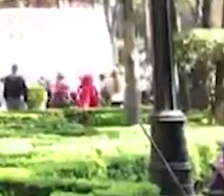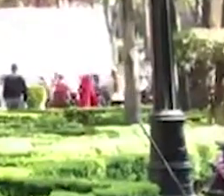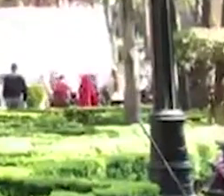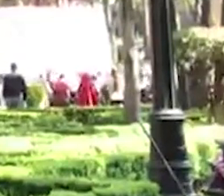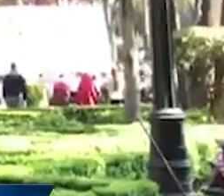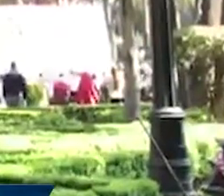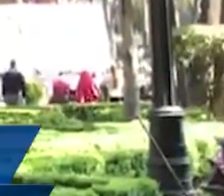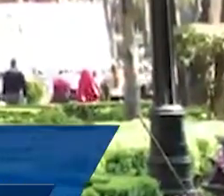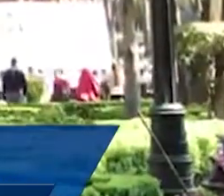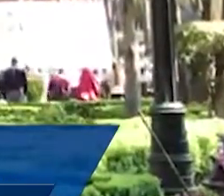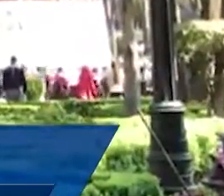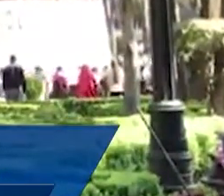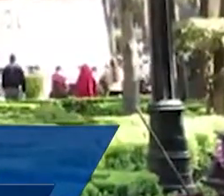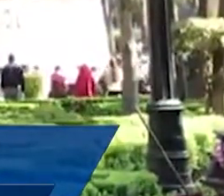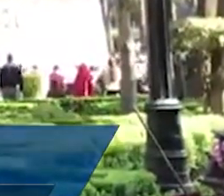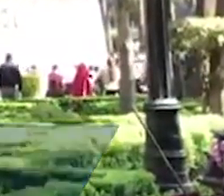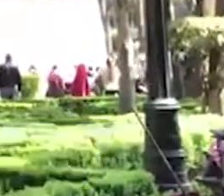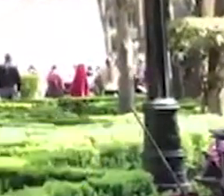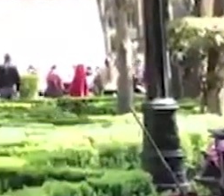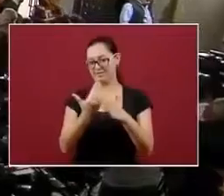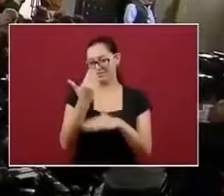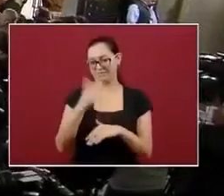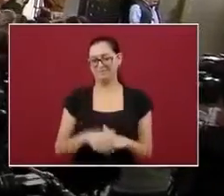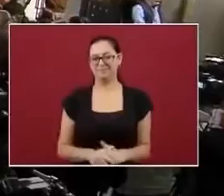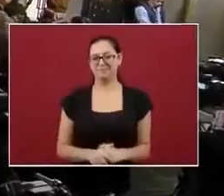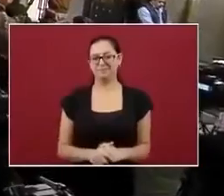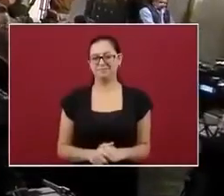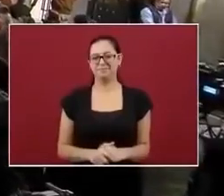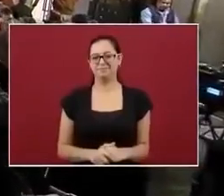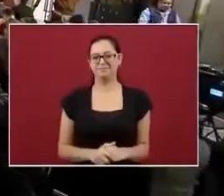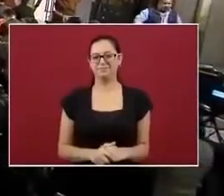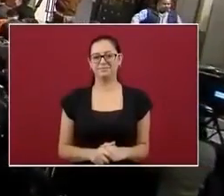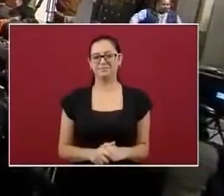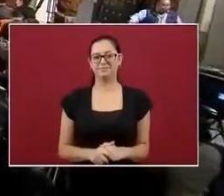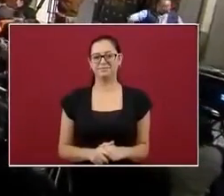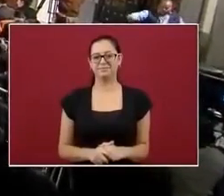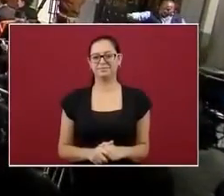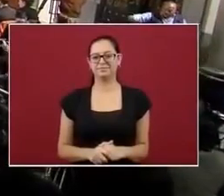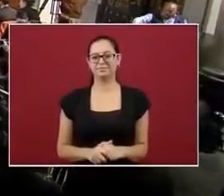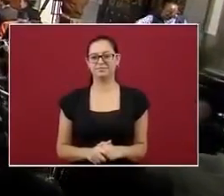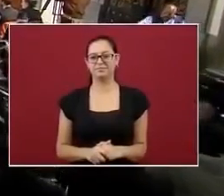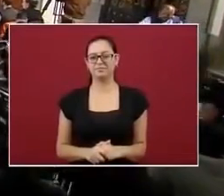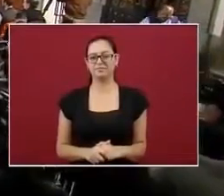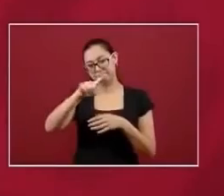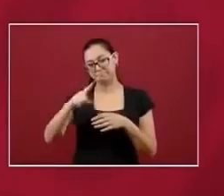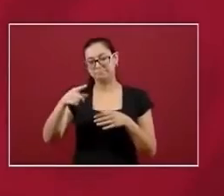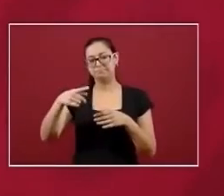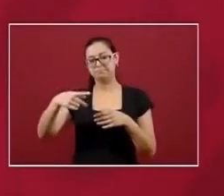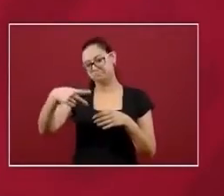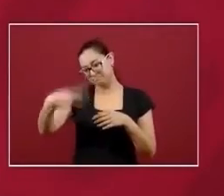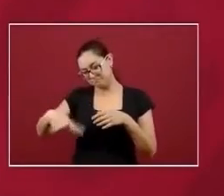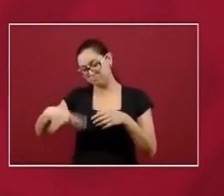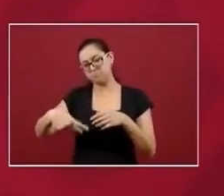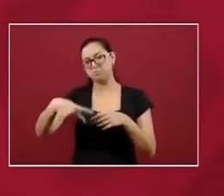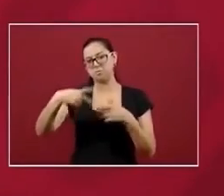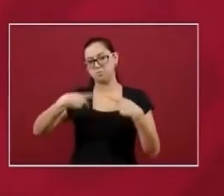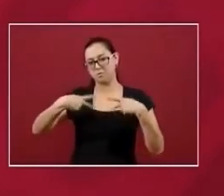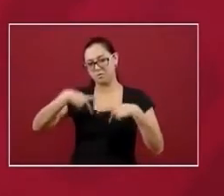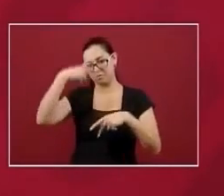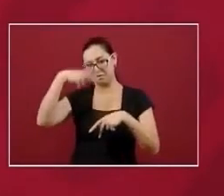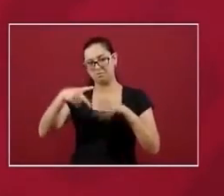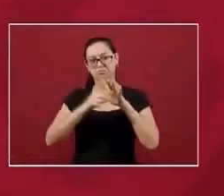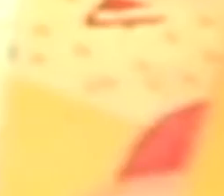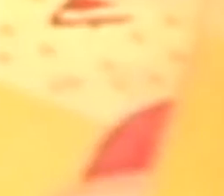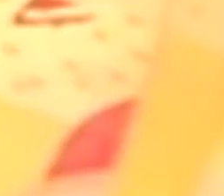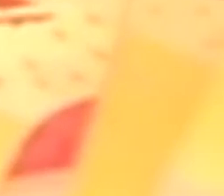mi forma de pensar, un buen trabajo. A un año, prácticamente lo que nunca se había visto está pasando. La popularidad del primer mandatario